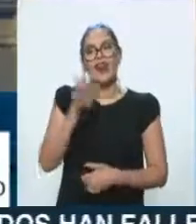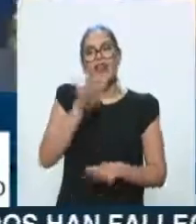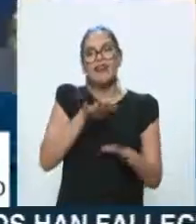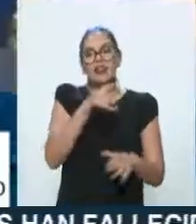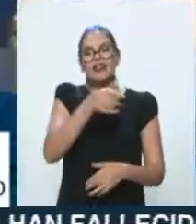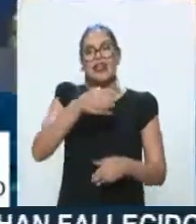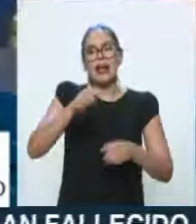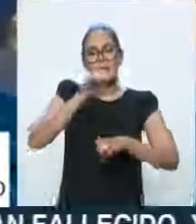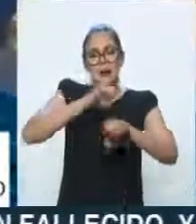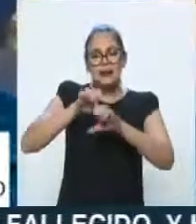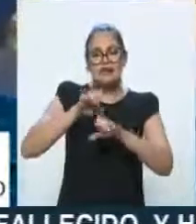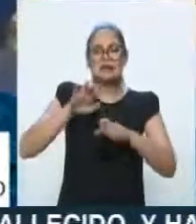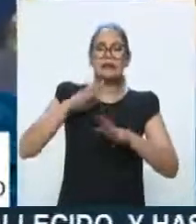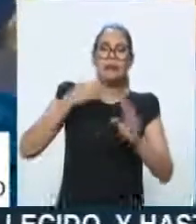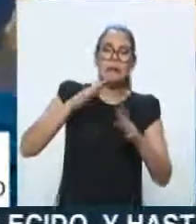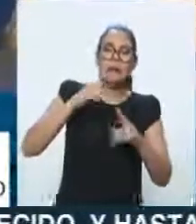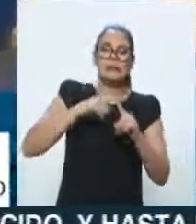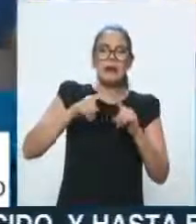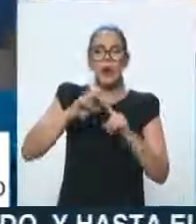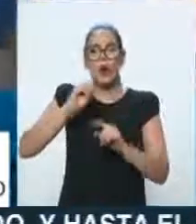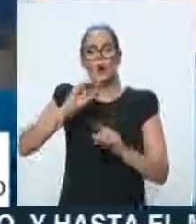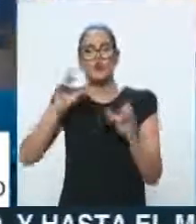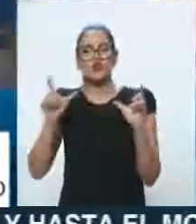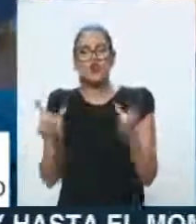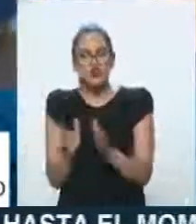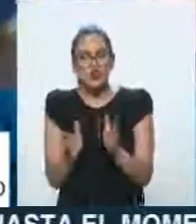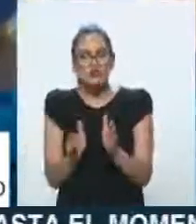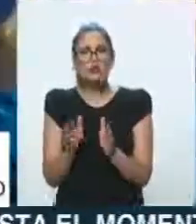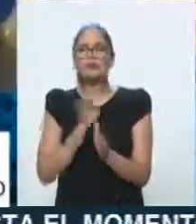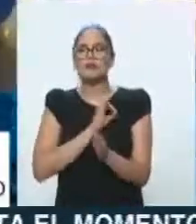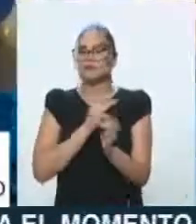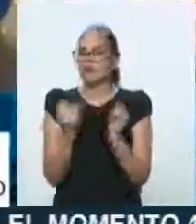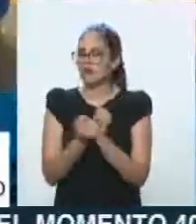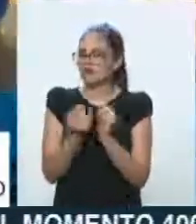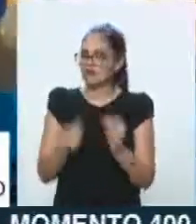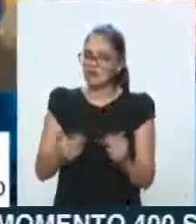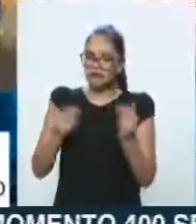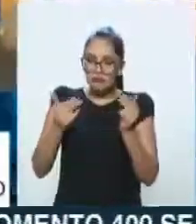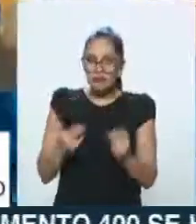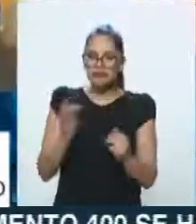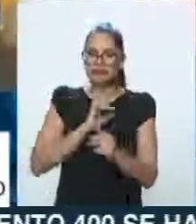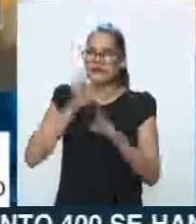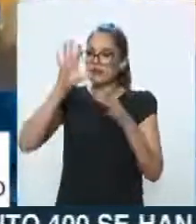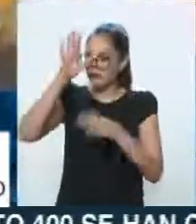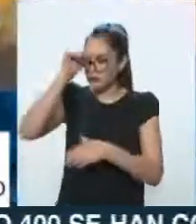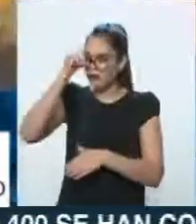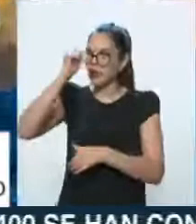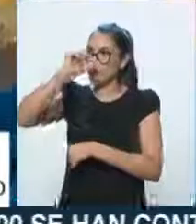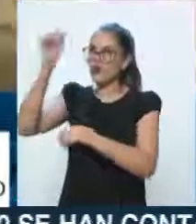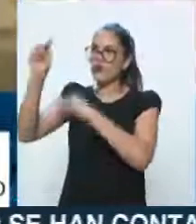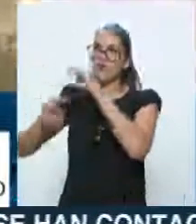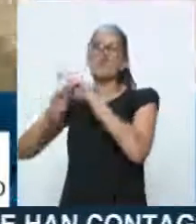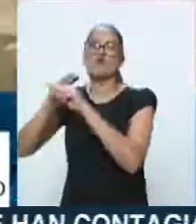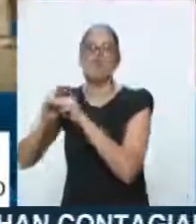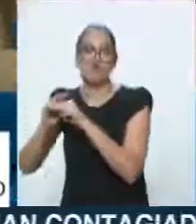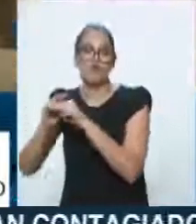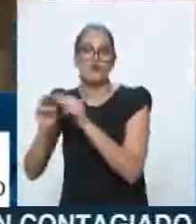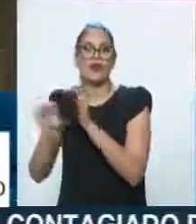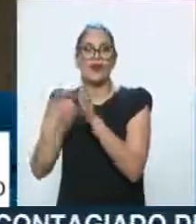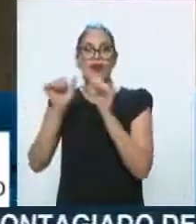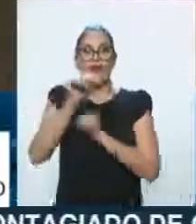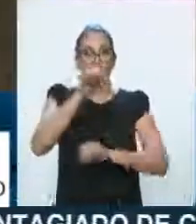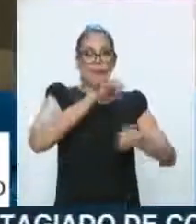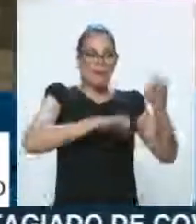pequeñas y medianas empresas a aprovechar el tratado y la red de tratados que tiene México con el resto del mundo, capítulos específicos sobre